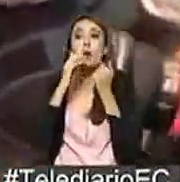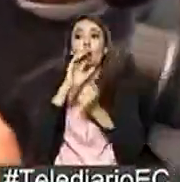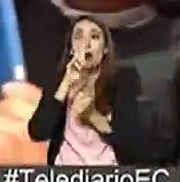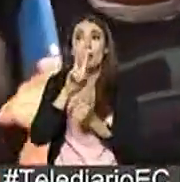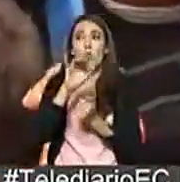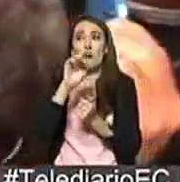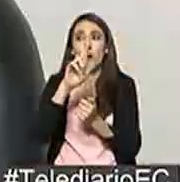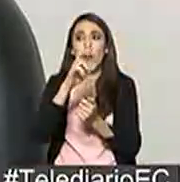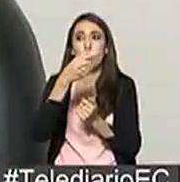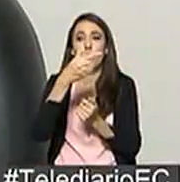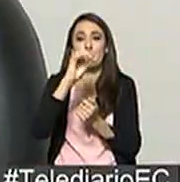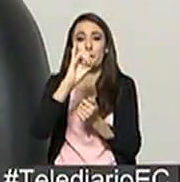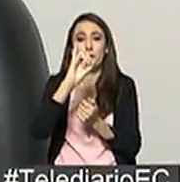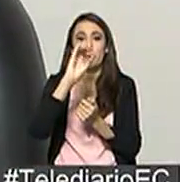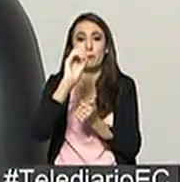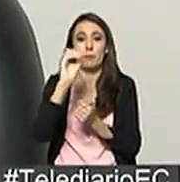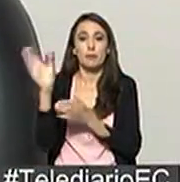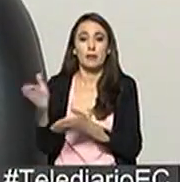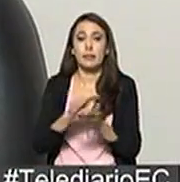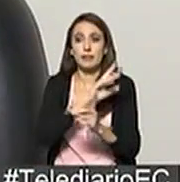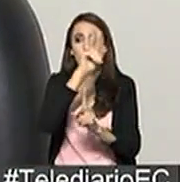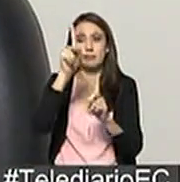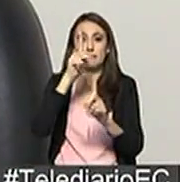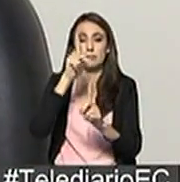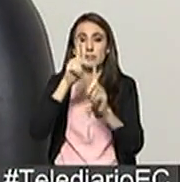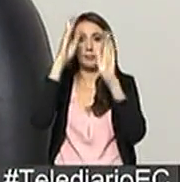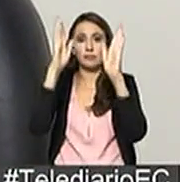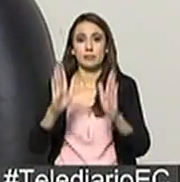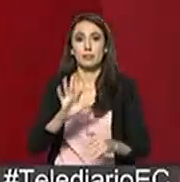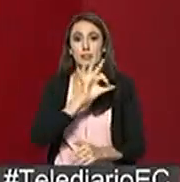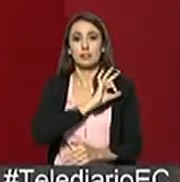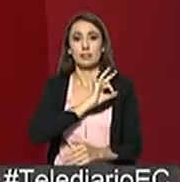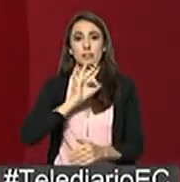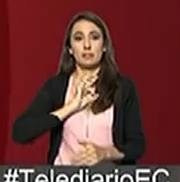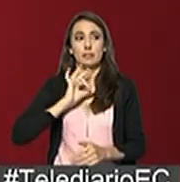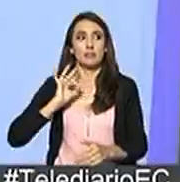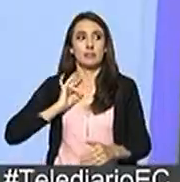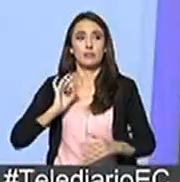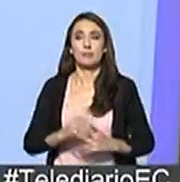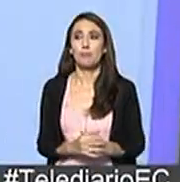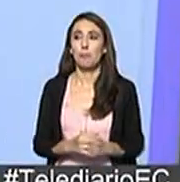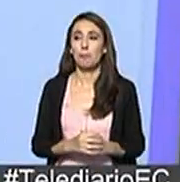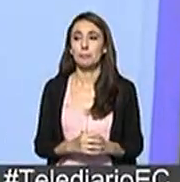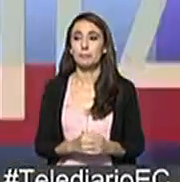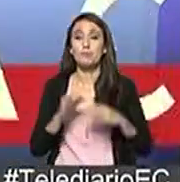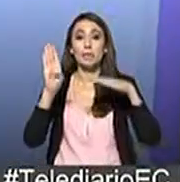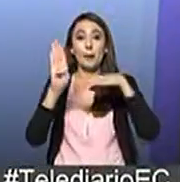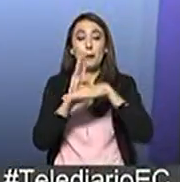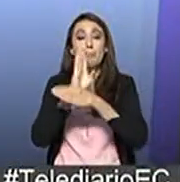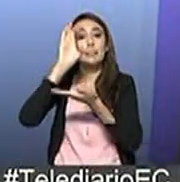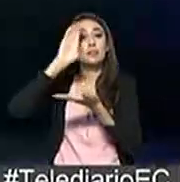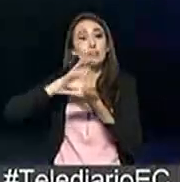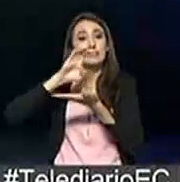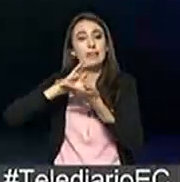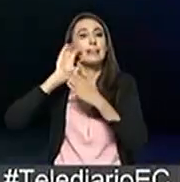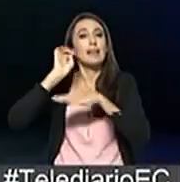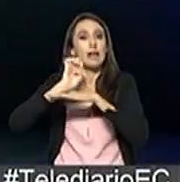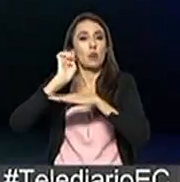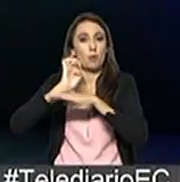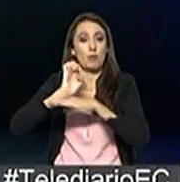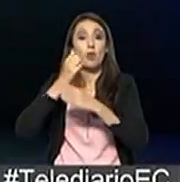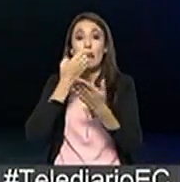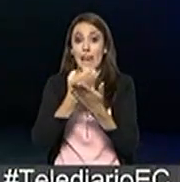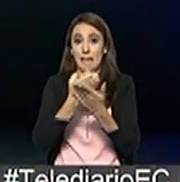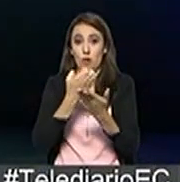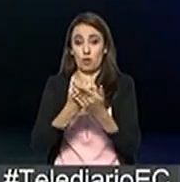legislador Virgilio Hernández y la prefecta de Pichincha, Paola Pavón. El Banco Central del Ecuador señala que la